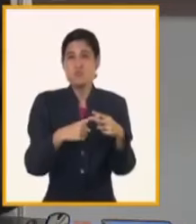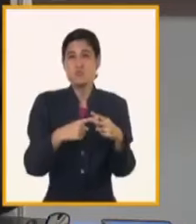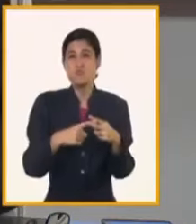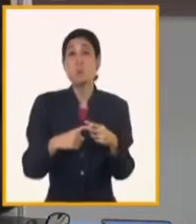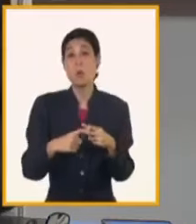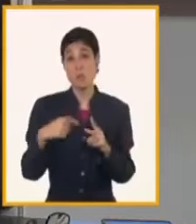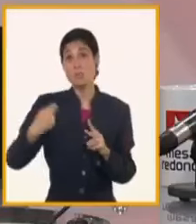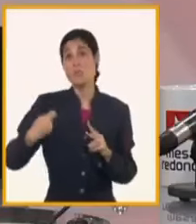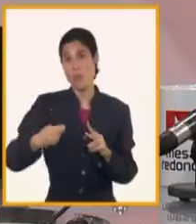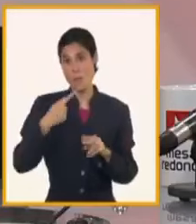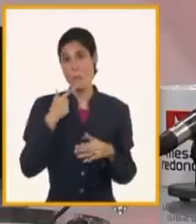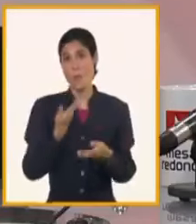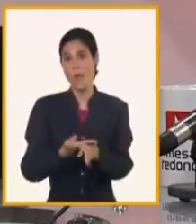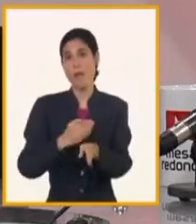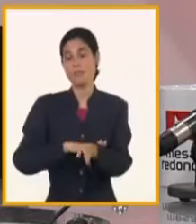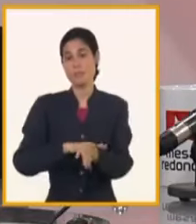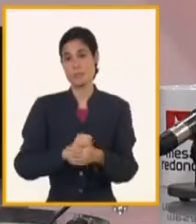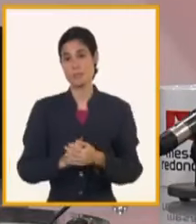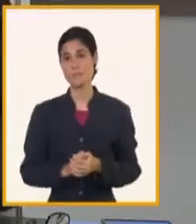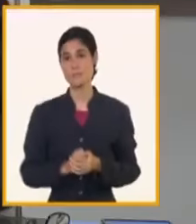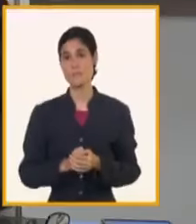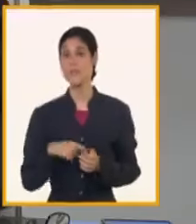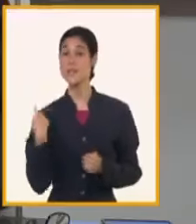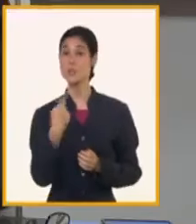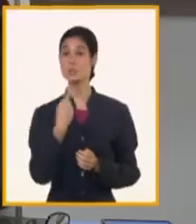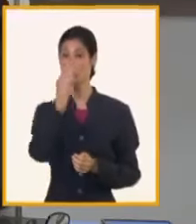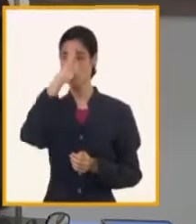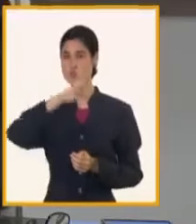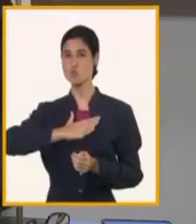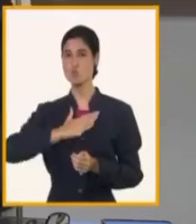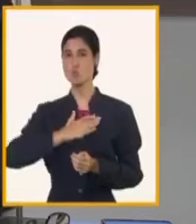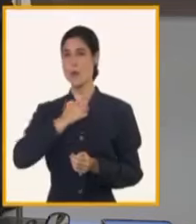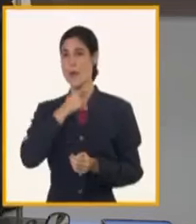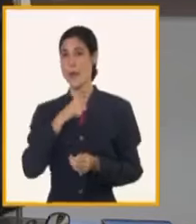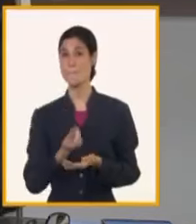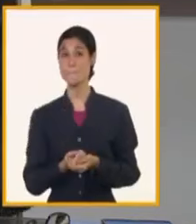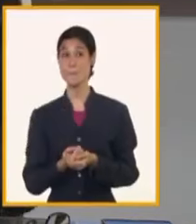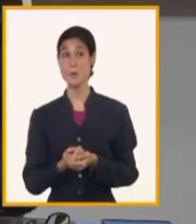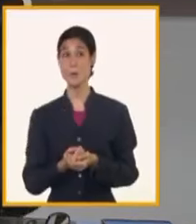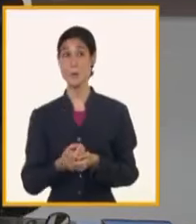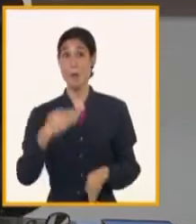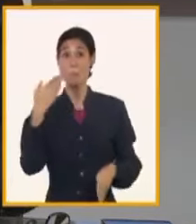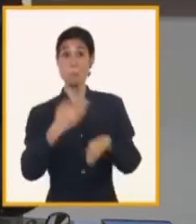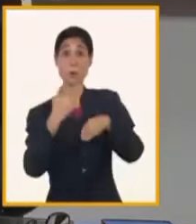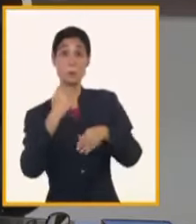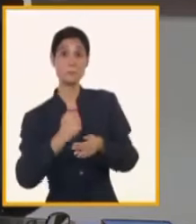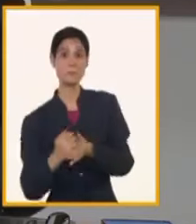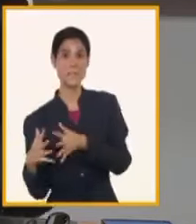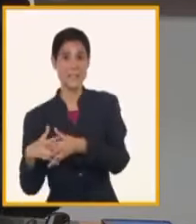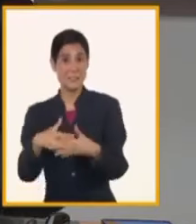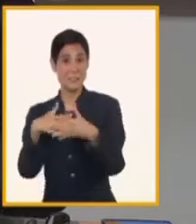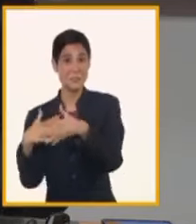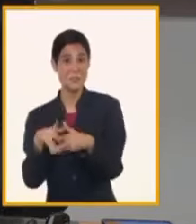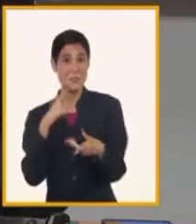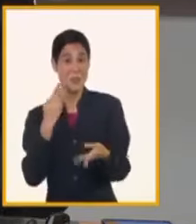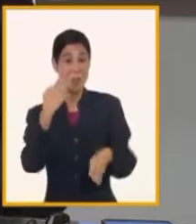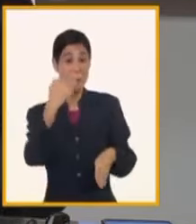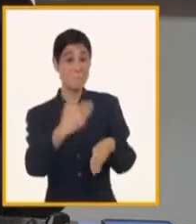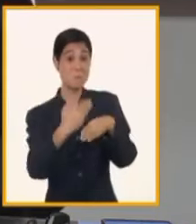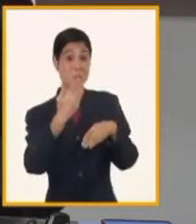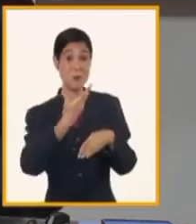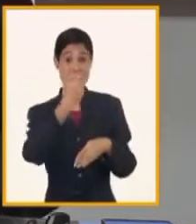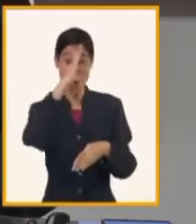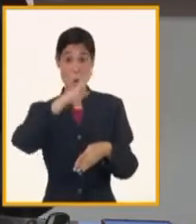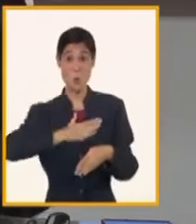no podemos por nosotros no podemos porque estamos imposibles por el enemigo que no nos deja el enemigo el bloqueo los Estados Unidos y lo repito y lo vuelvo a